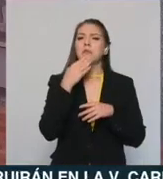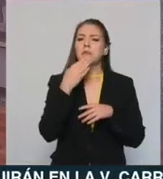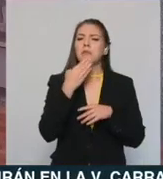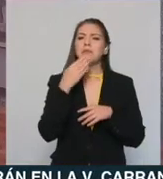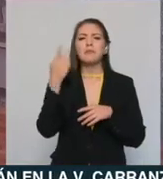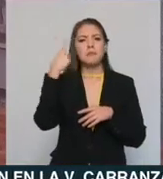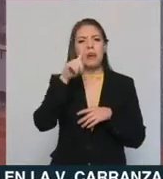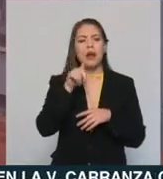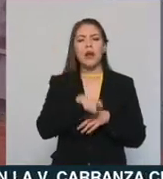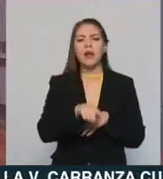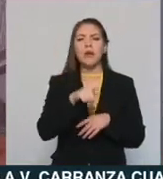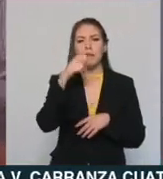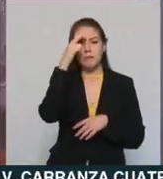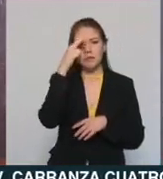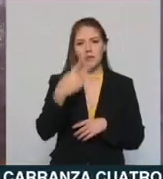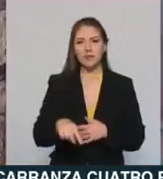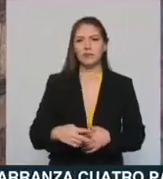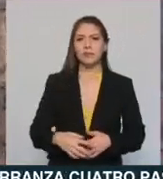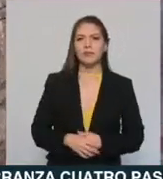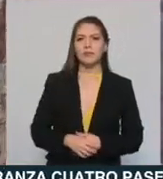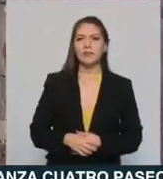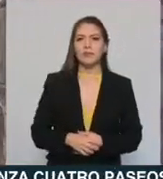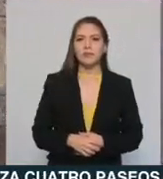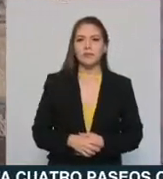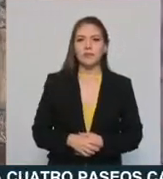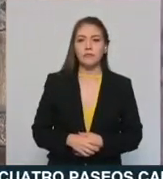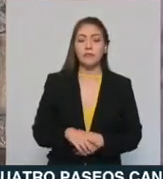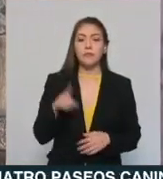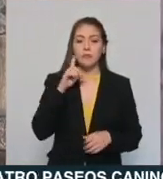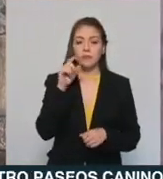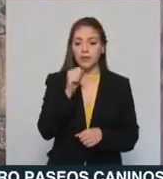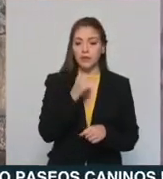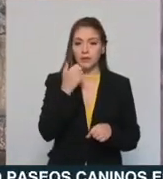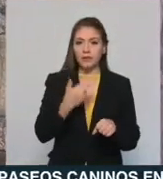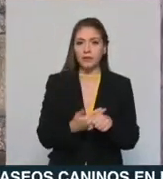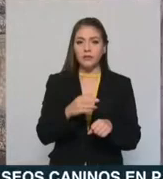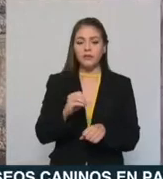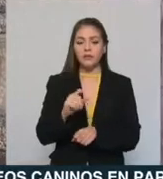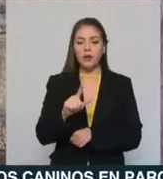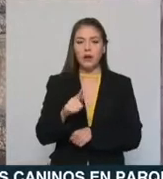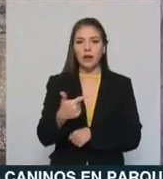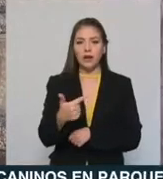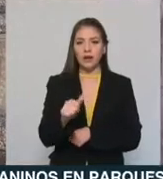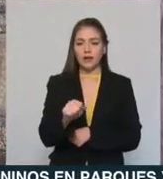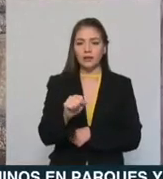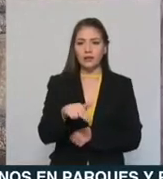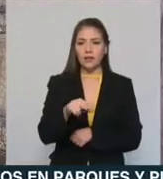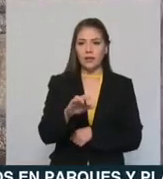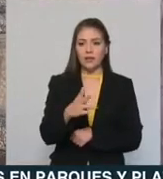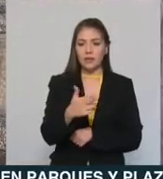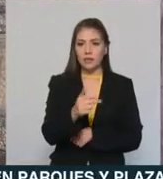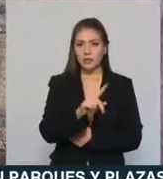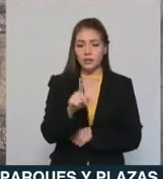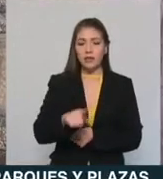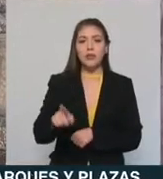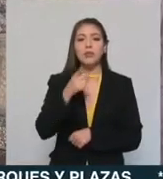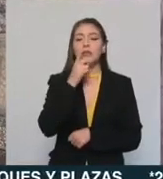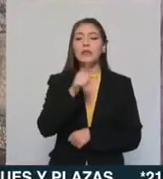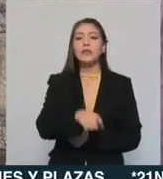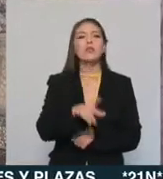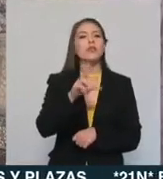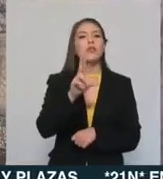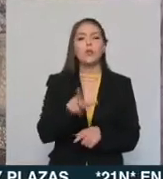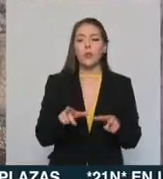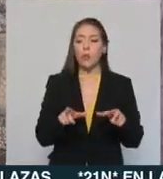Mientras tanto, la secretaria de Gobernación, Olga Sánchez Cordero, afirmó que la Guardia Nacional no será la Border Patrol mexicana, sino que cuidará la